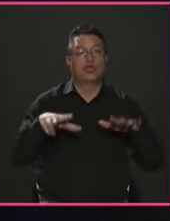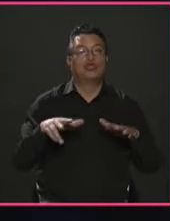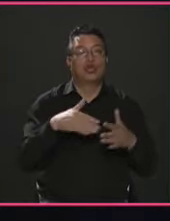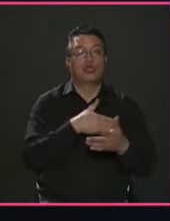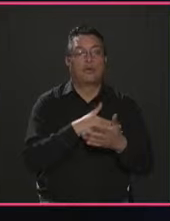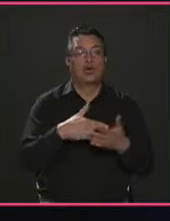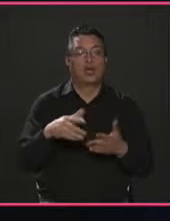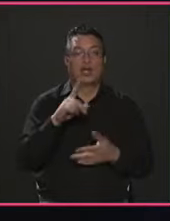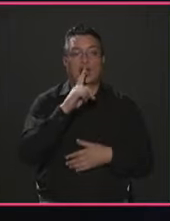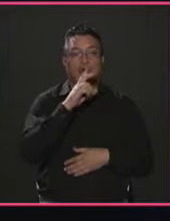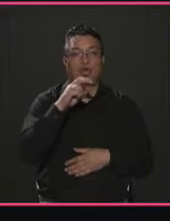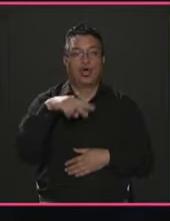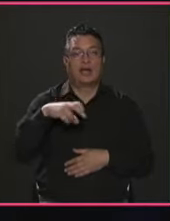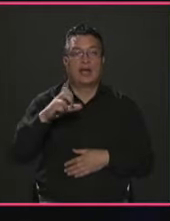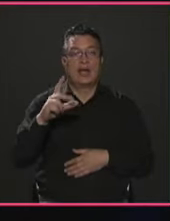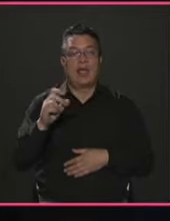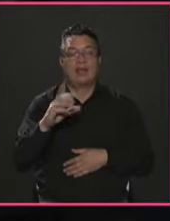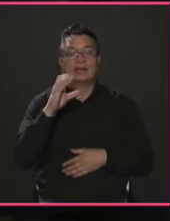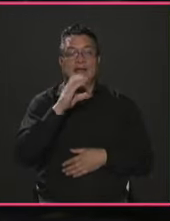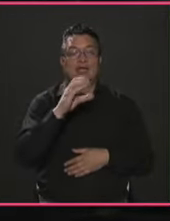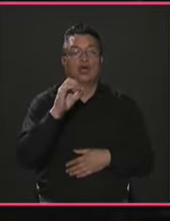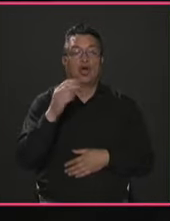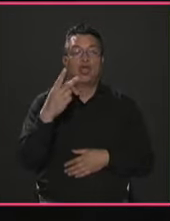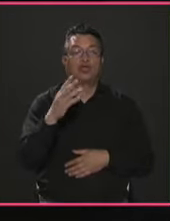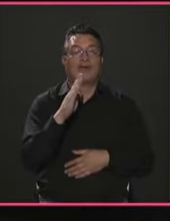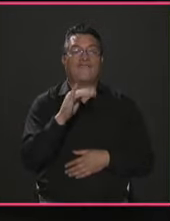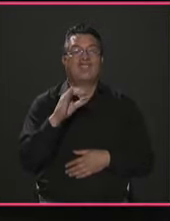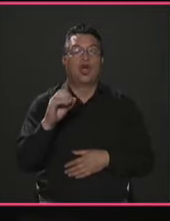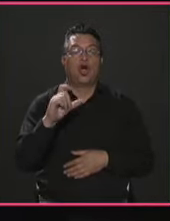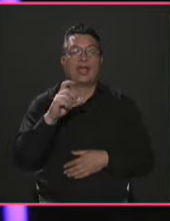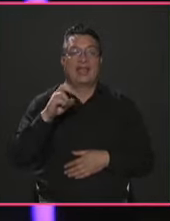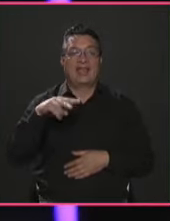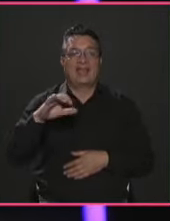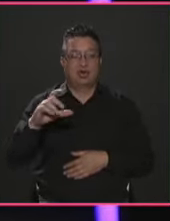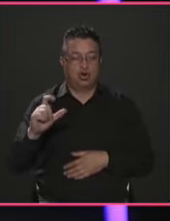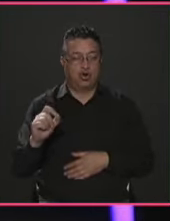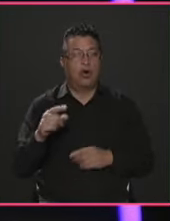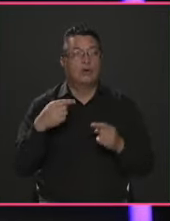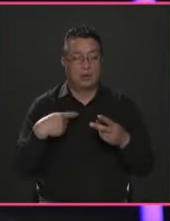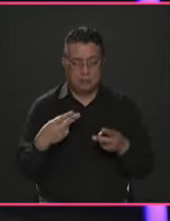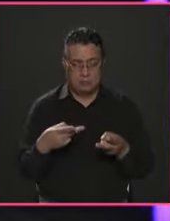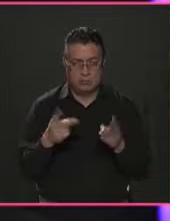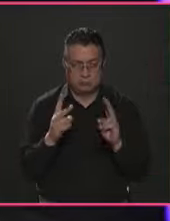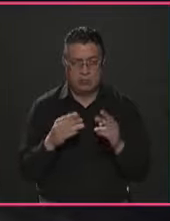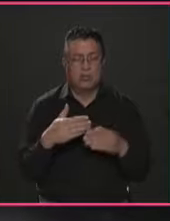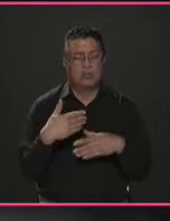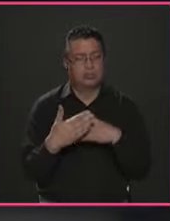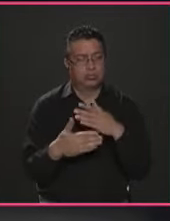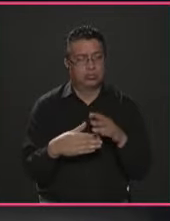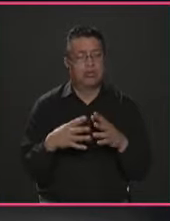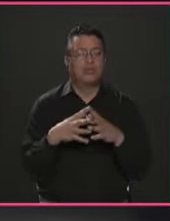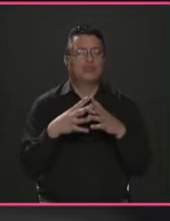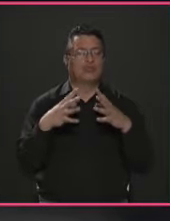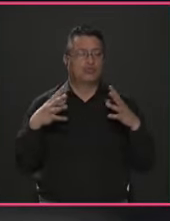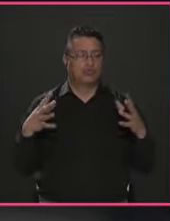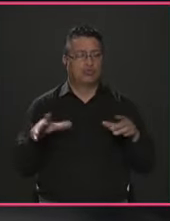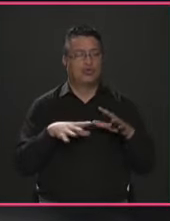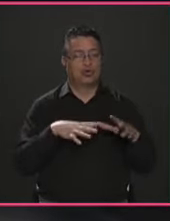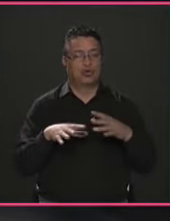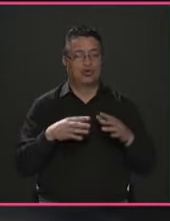millones de toneladas de CO2 biogénico Y eso permitiría producir un enorme volumen de